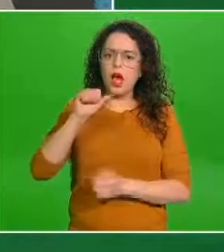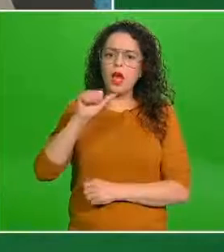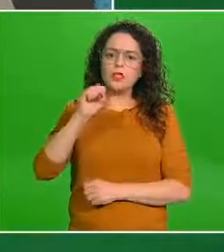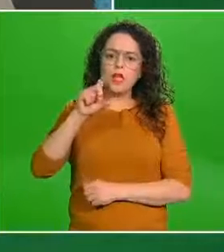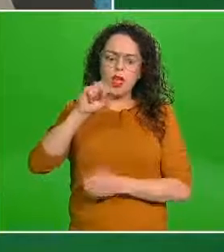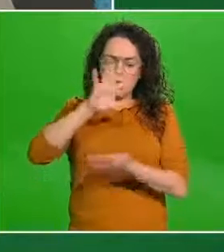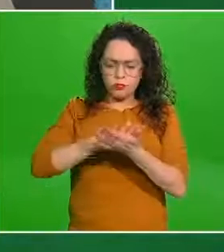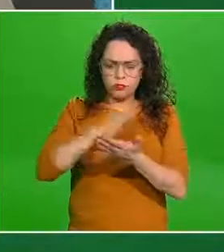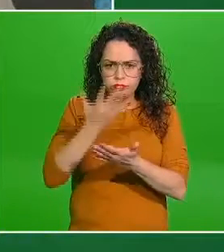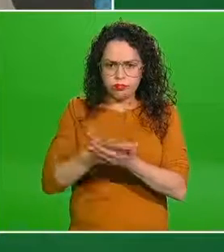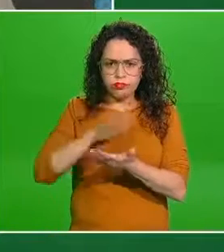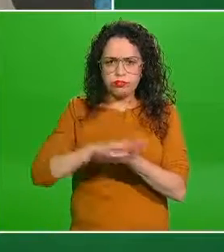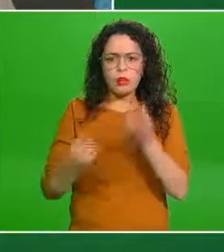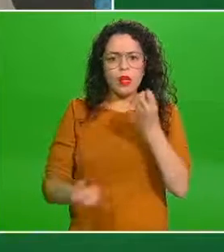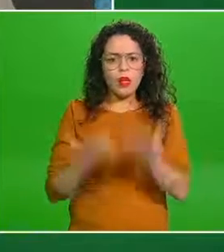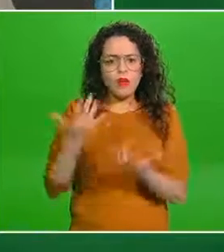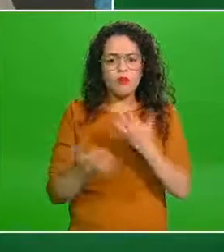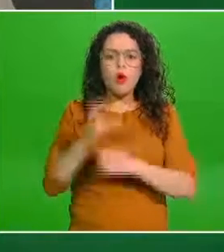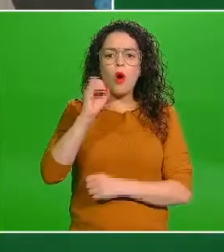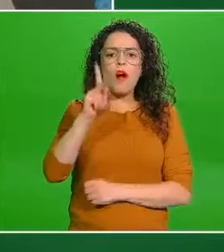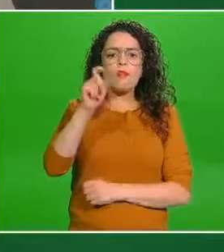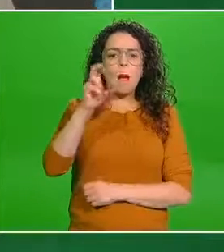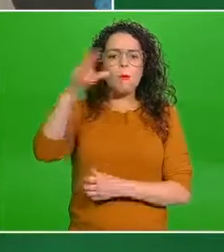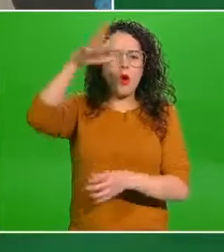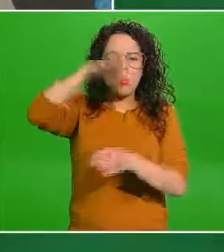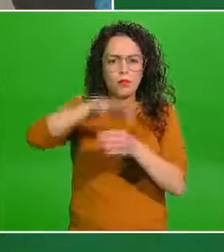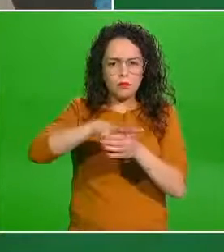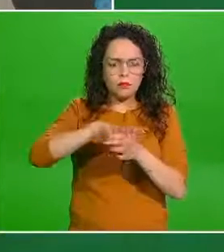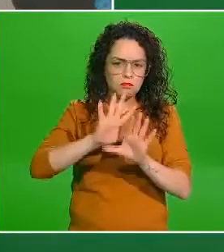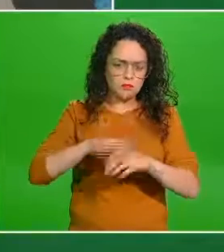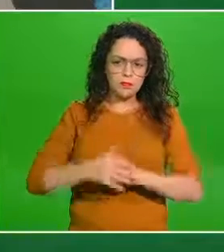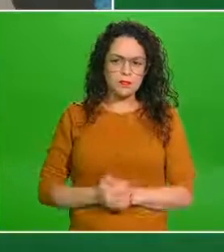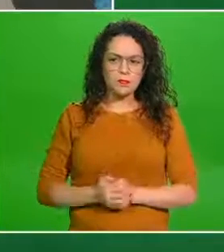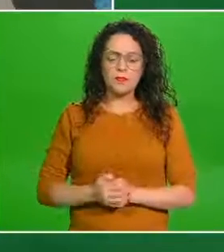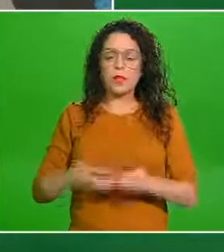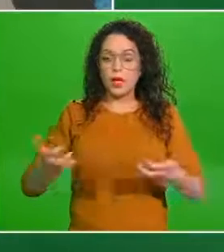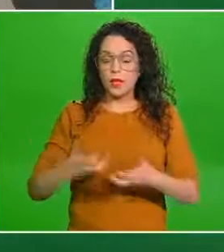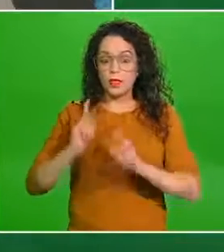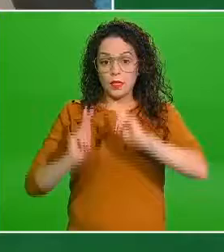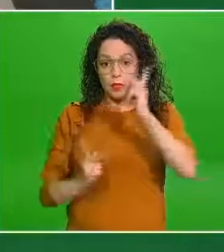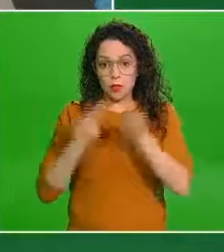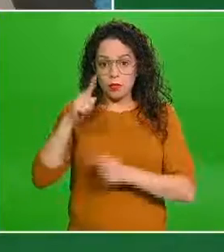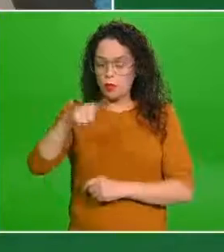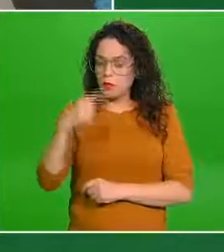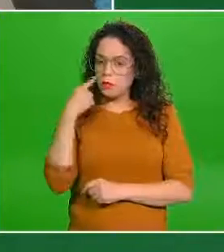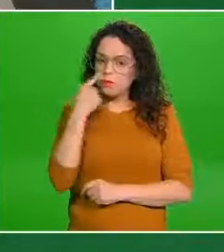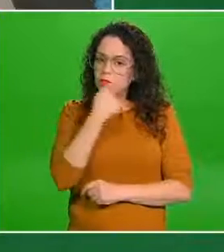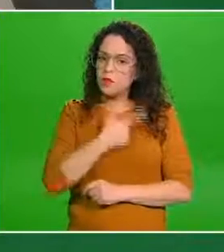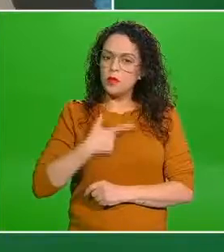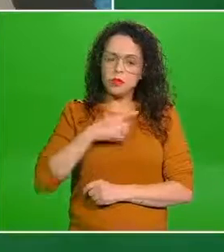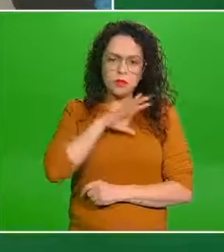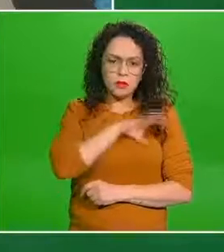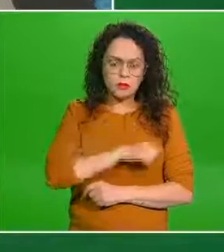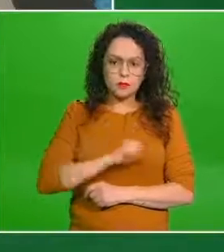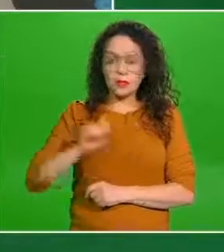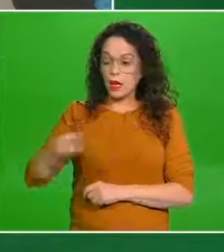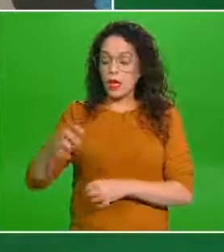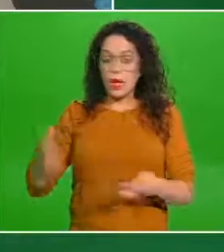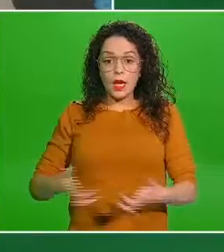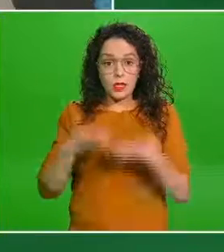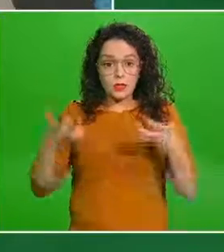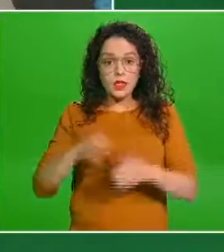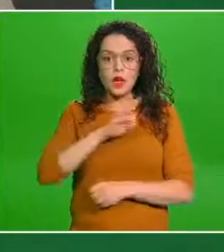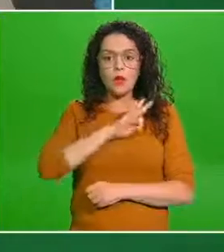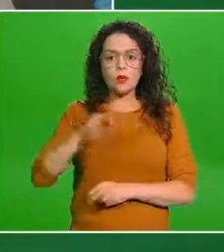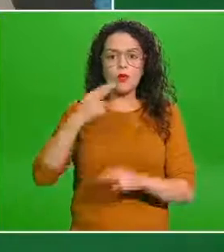al vapor, a la plancha. Ensalada de verduras al gusto, verduras asadas, estas se pueden consumir